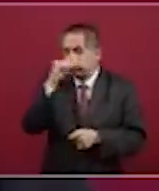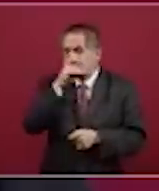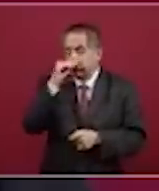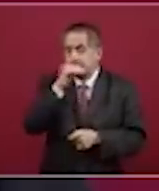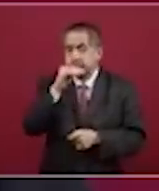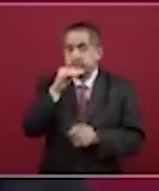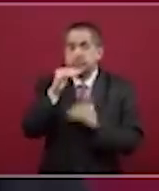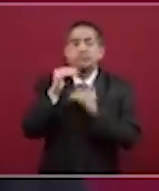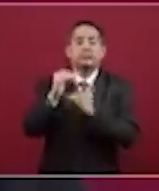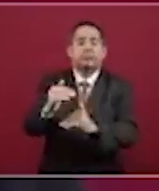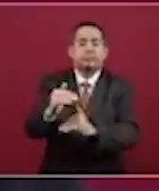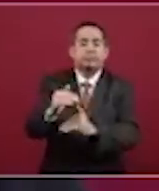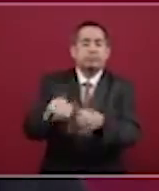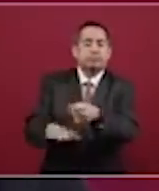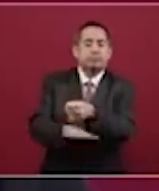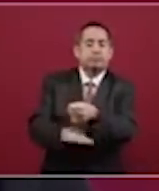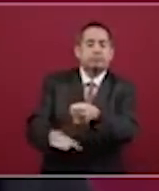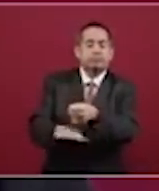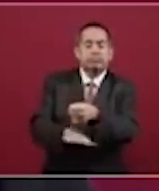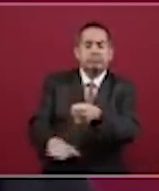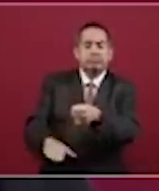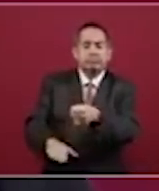gratuita, solo en el nivel básico.